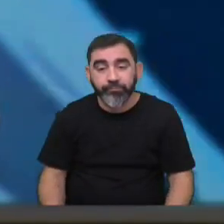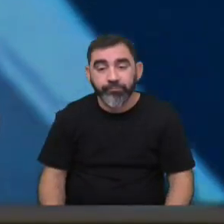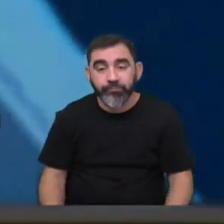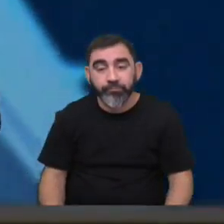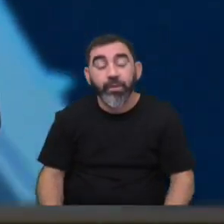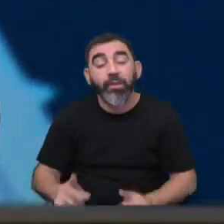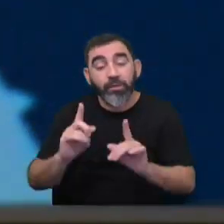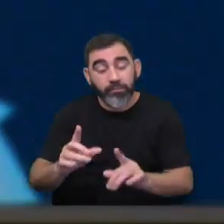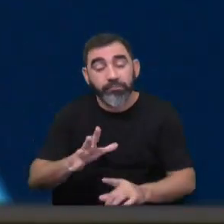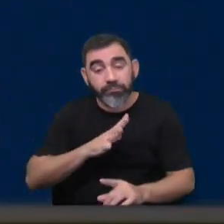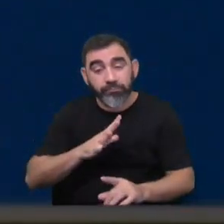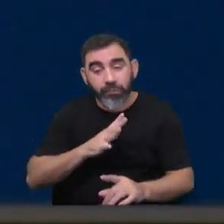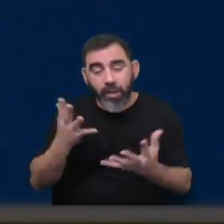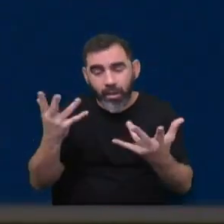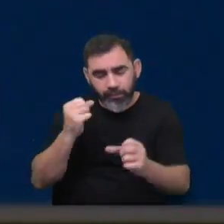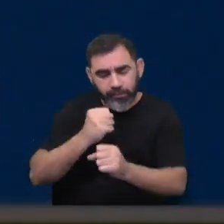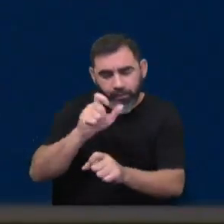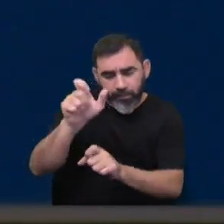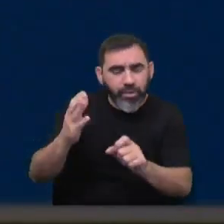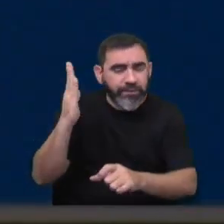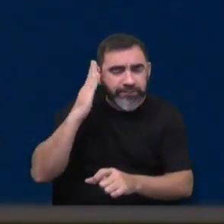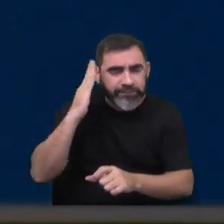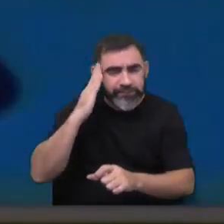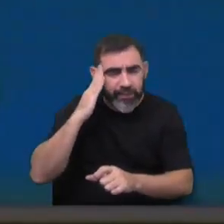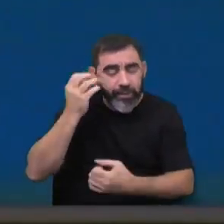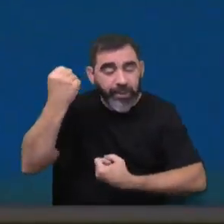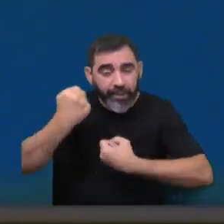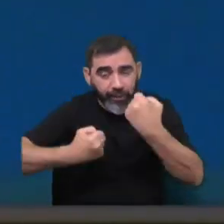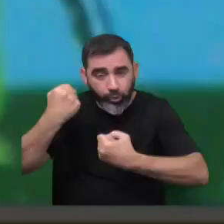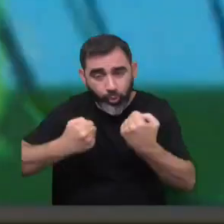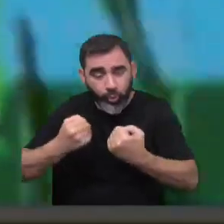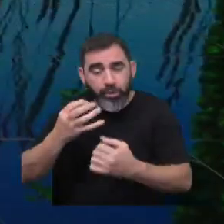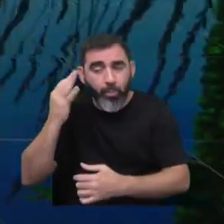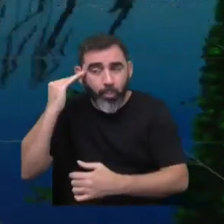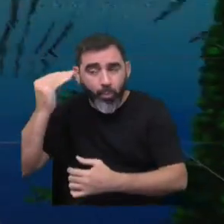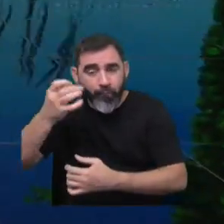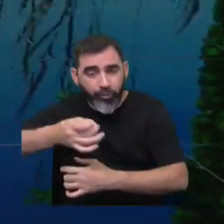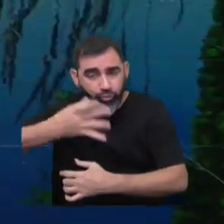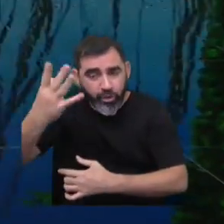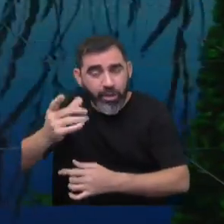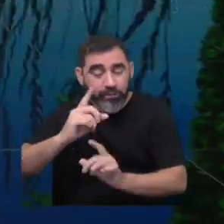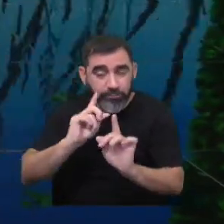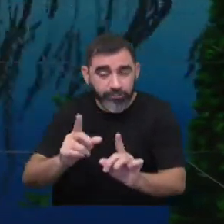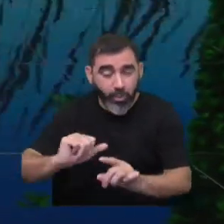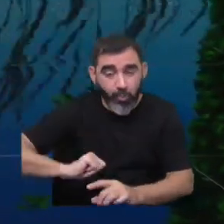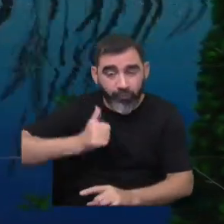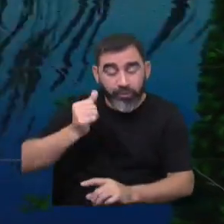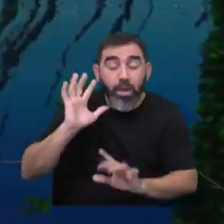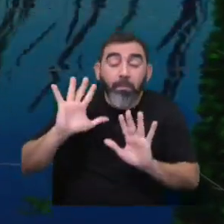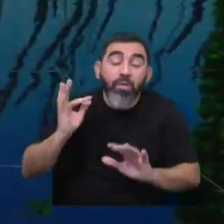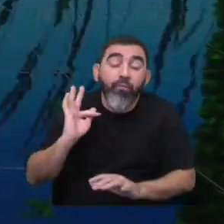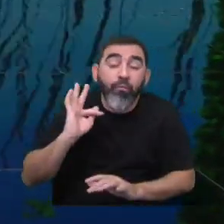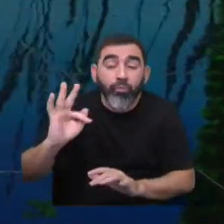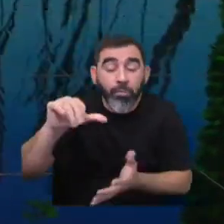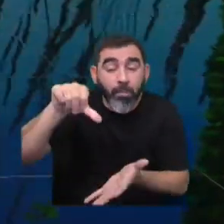también mucha mano de obra muy capacitada a nivel de la industria, a nivel de la academia, como para poder explotar eso, y bueno, y quizás en un futuro nuestro